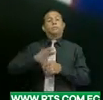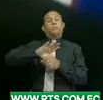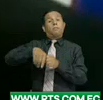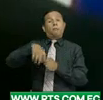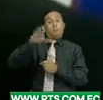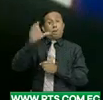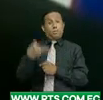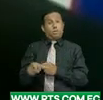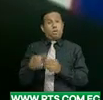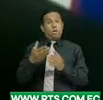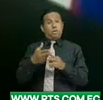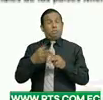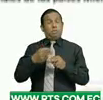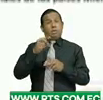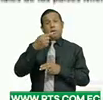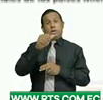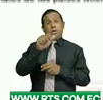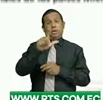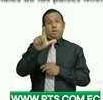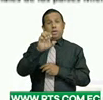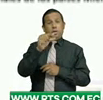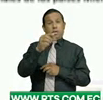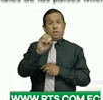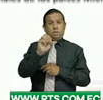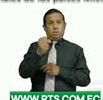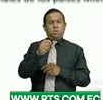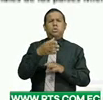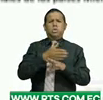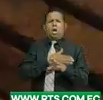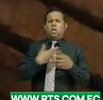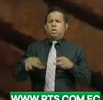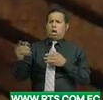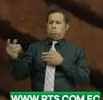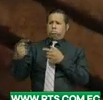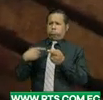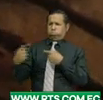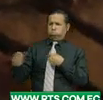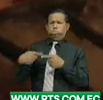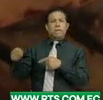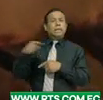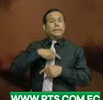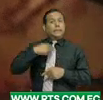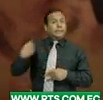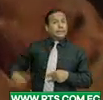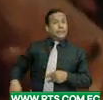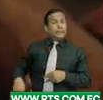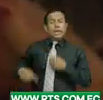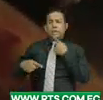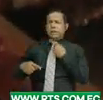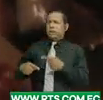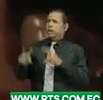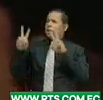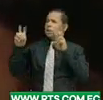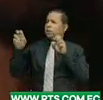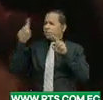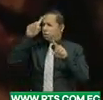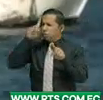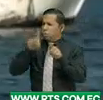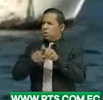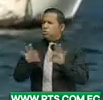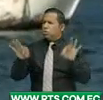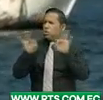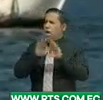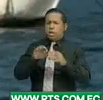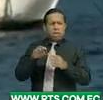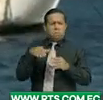negociaciones bilaterales con China sobre intereses marítimos y pesqueros en relación a la defensa y conservación de especies marítimas y el